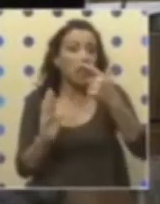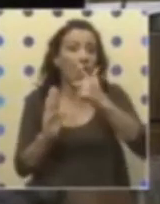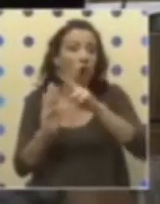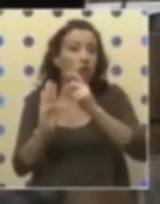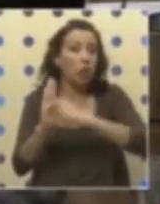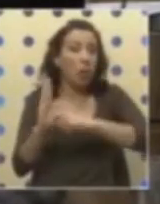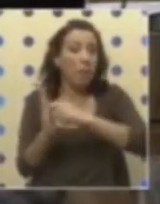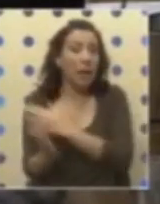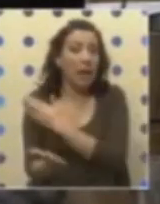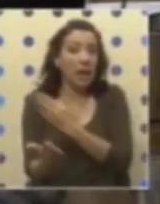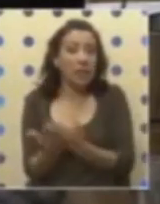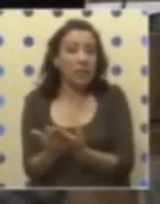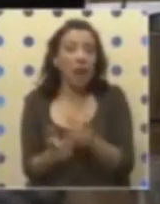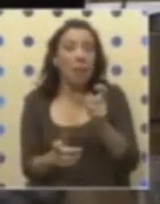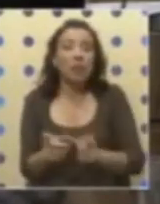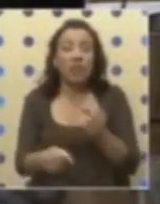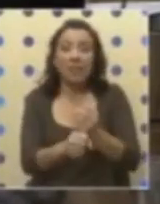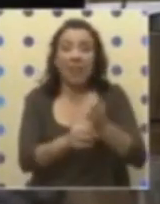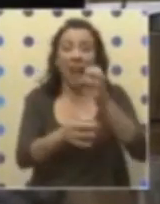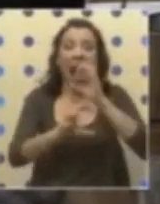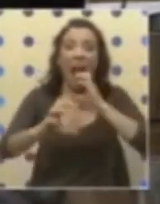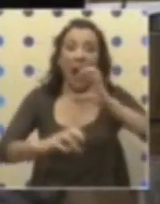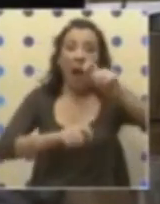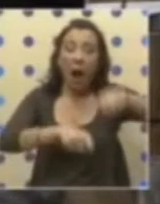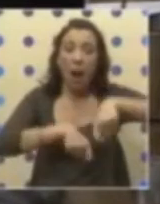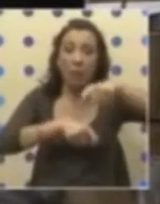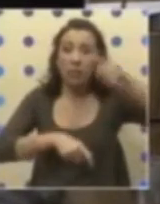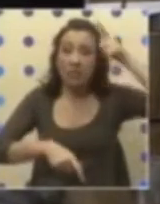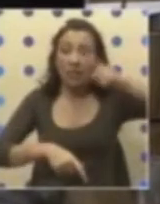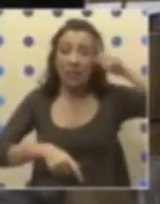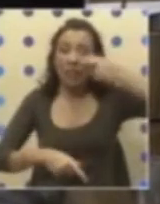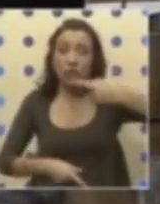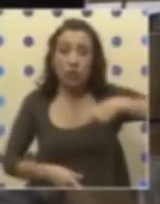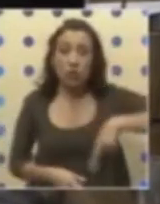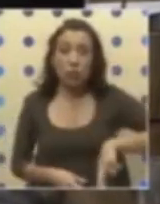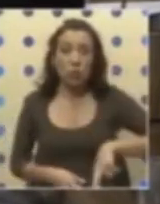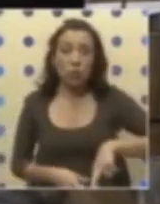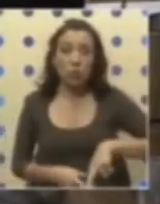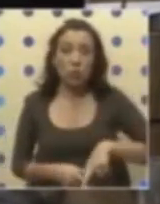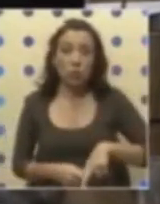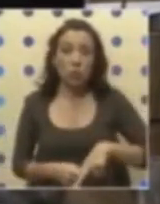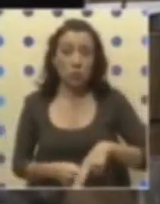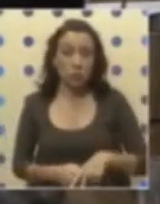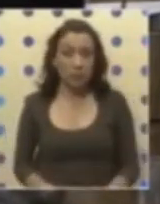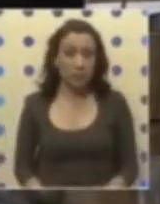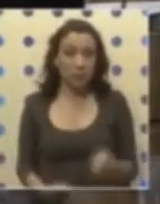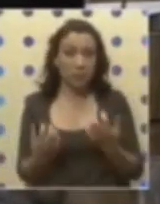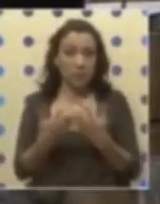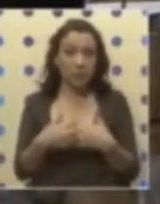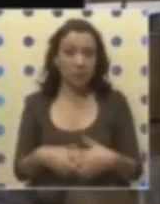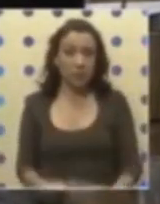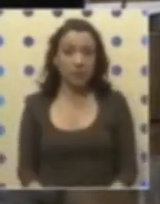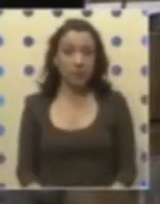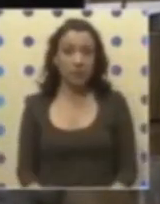6, 7 u 8 meses a los productores chilenos, a los agricultores y ganaderos del sur por parte de estas plantas. Y esto